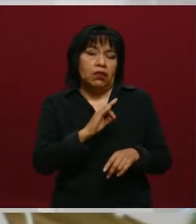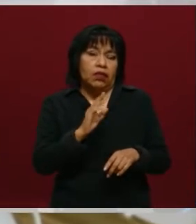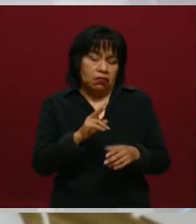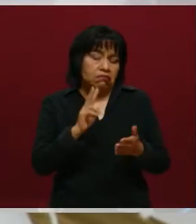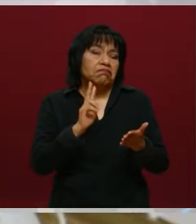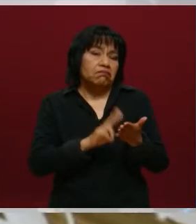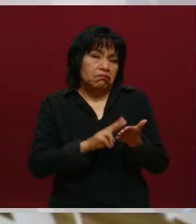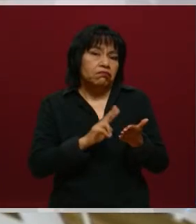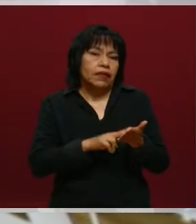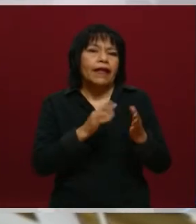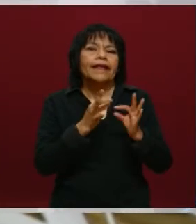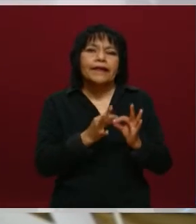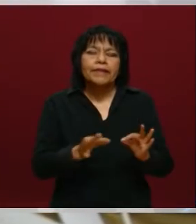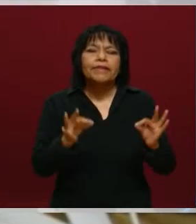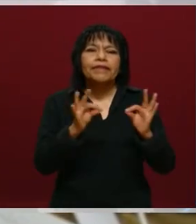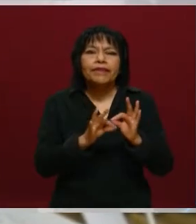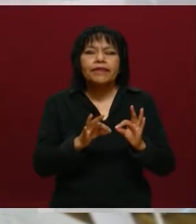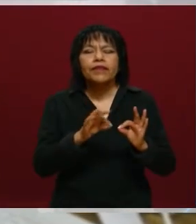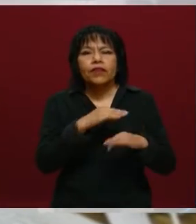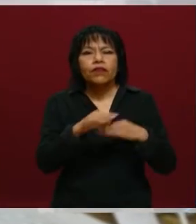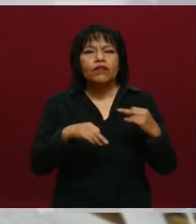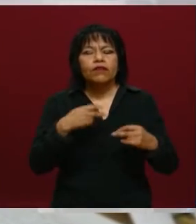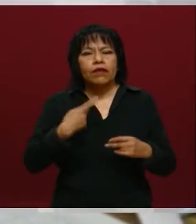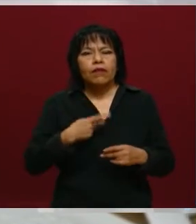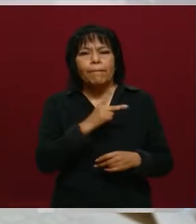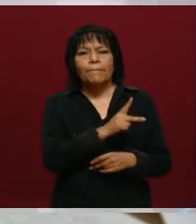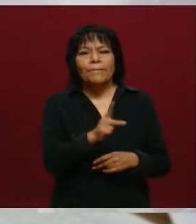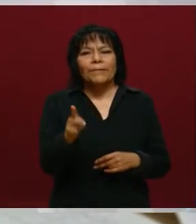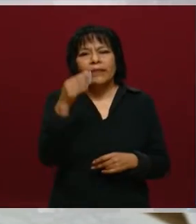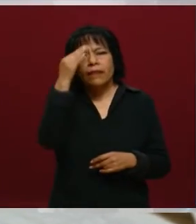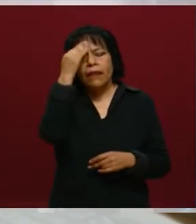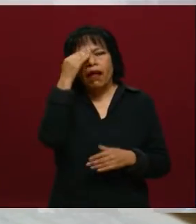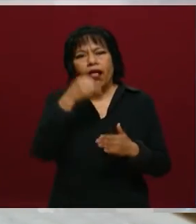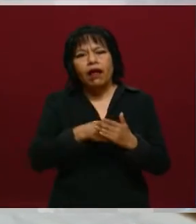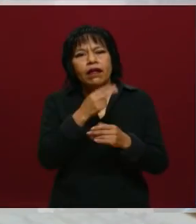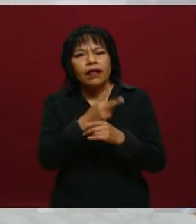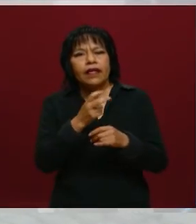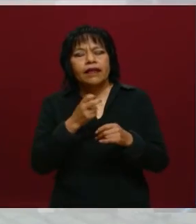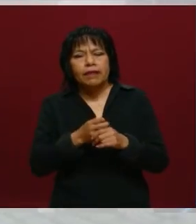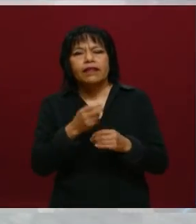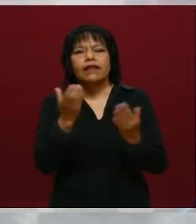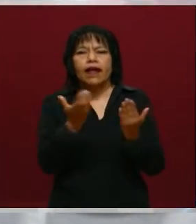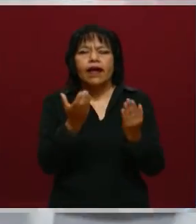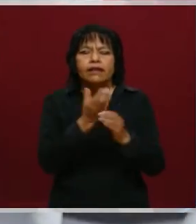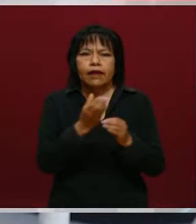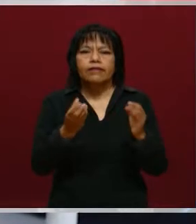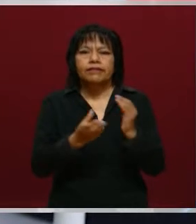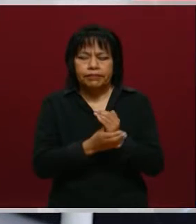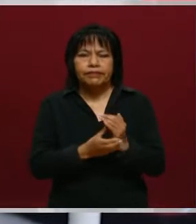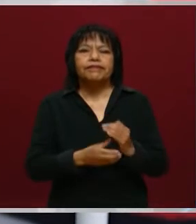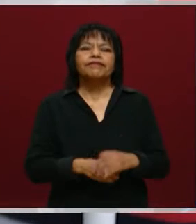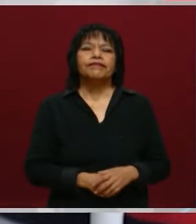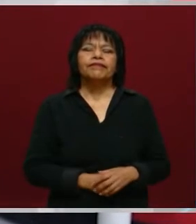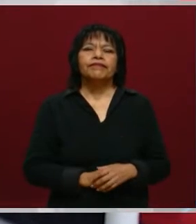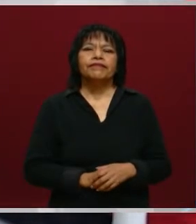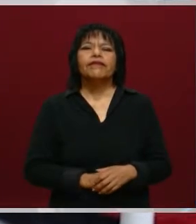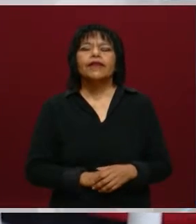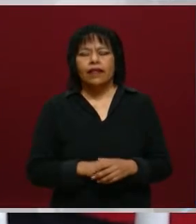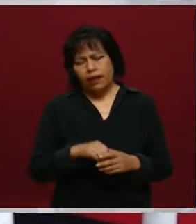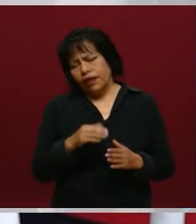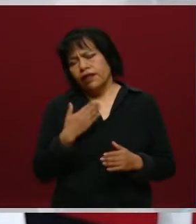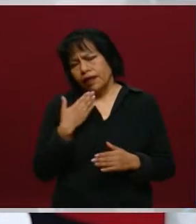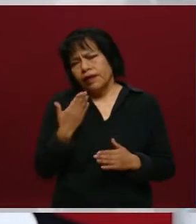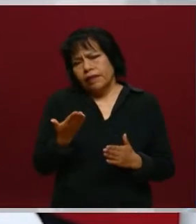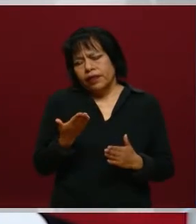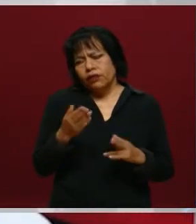también nos lleva a la reflexión y nos invita por supuesto a la acción claro y bueno retomando un